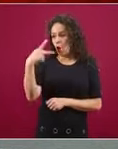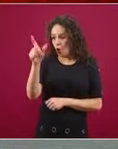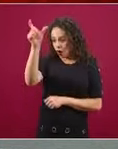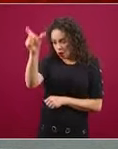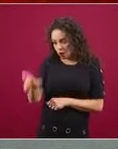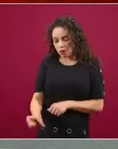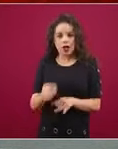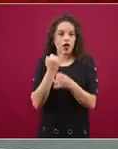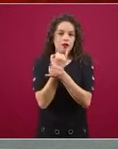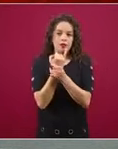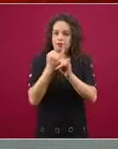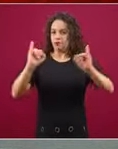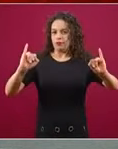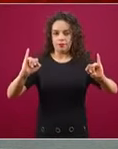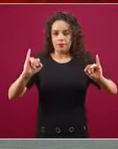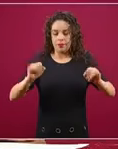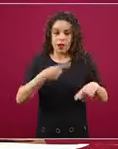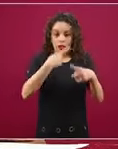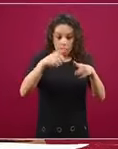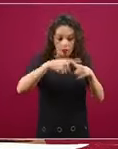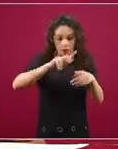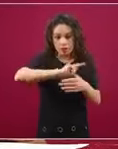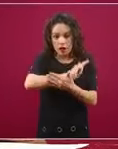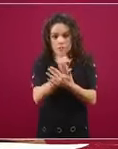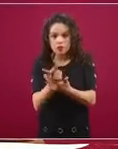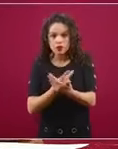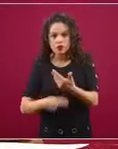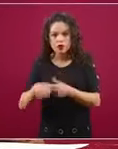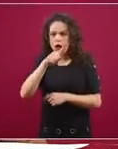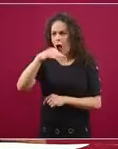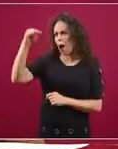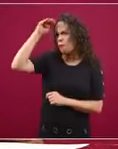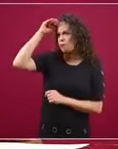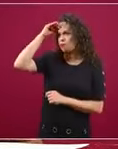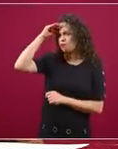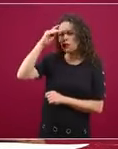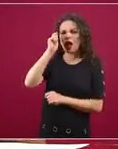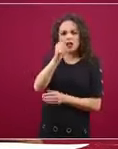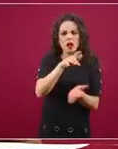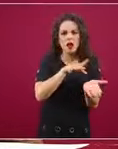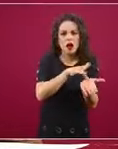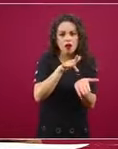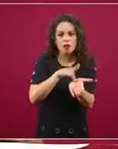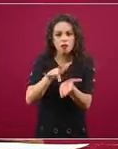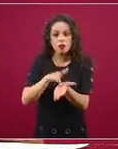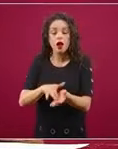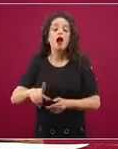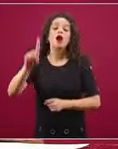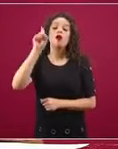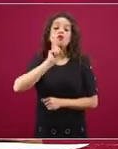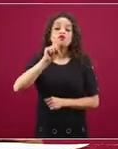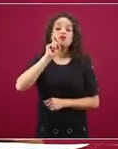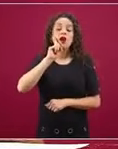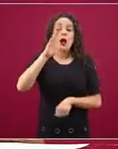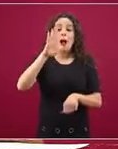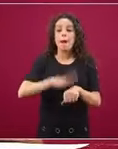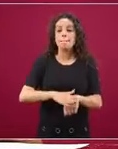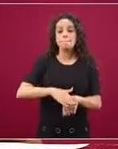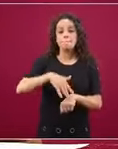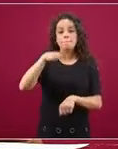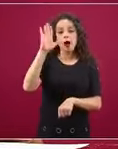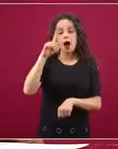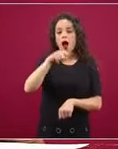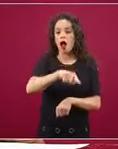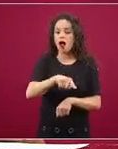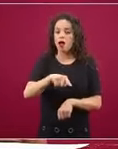programas están pensados para apoyar a las mujeres más vulnerables, esto quiere decir